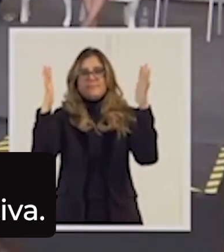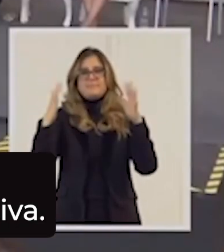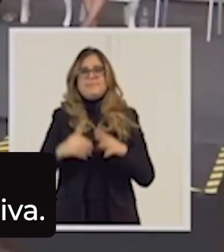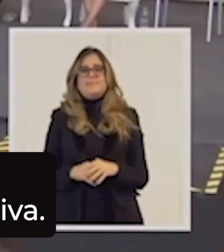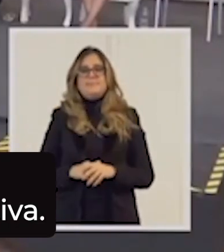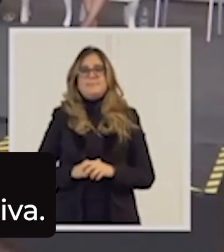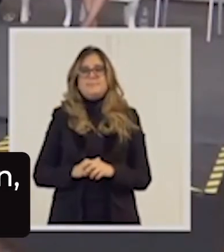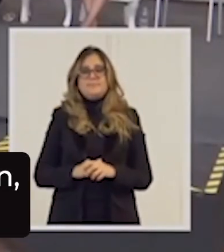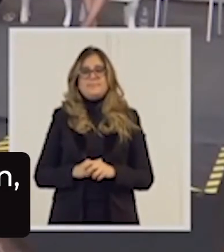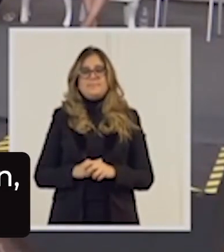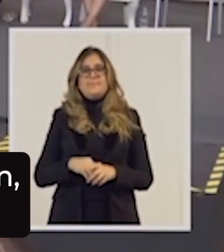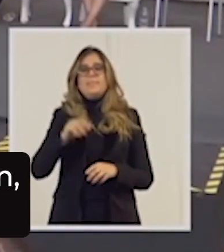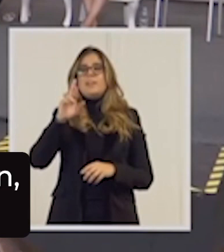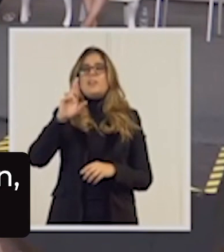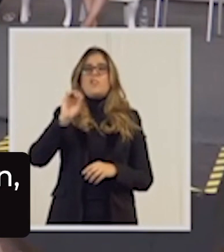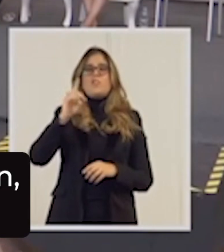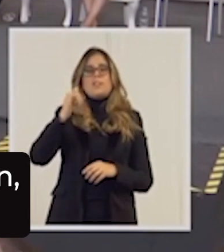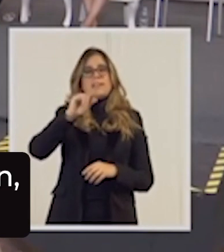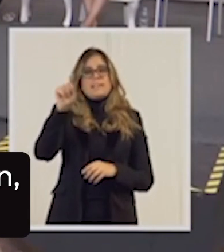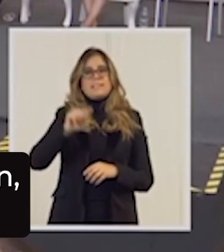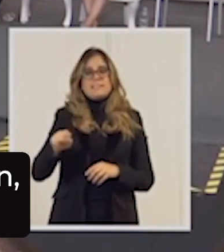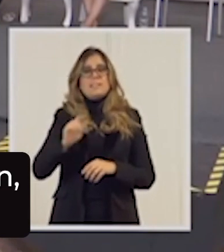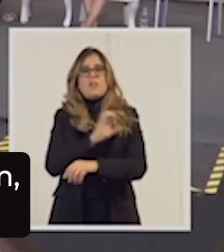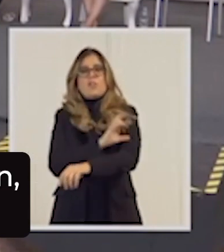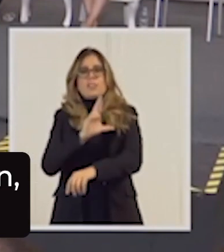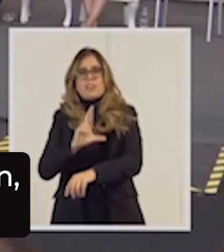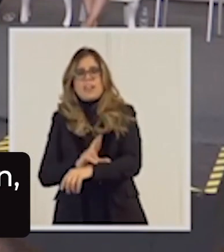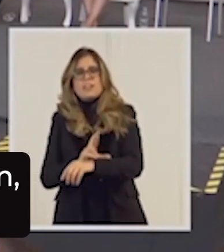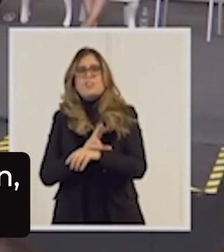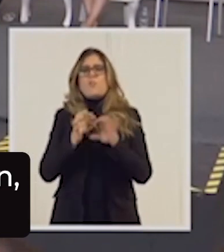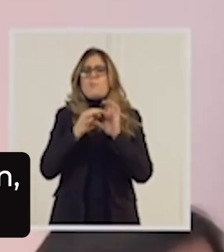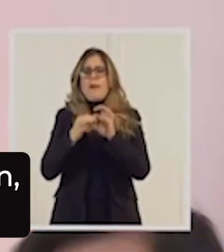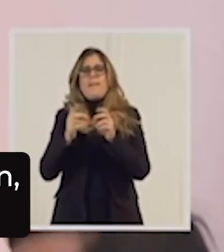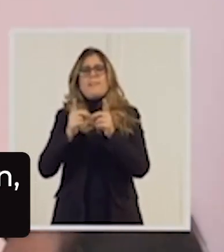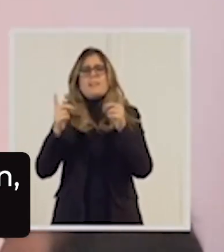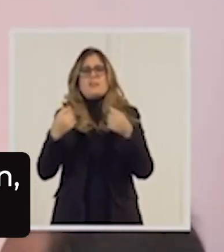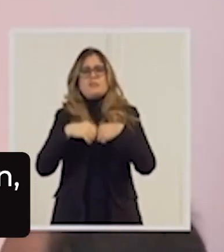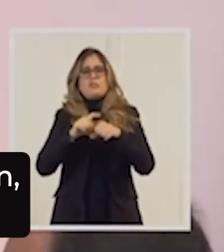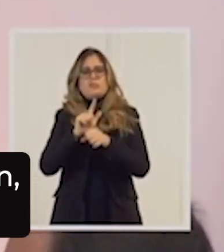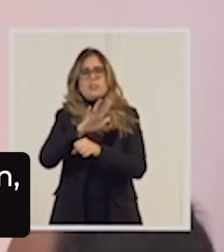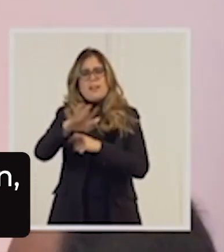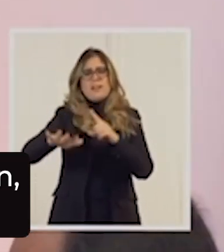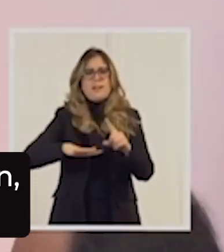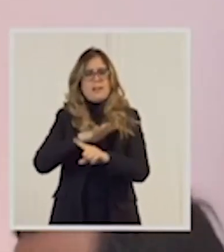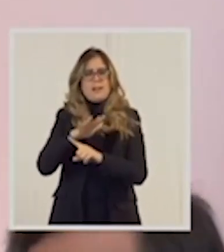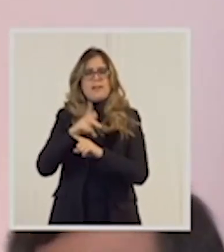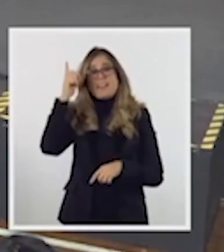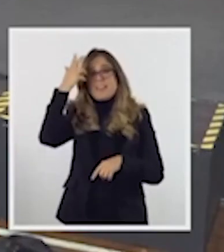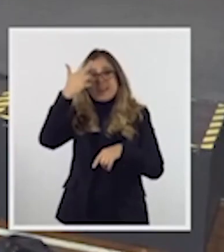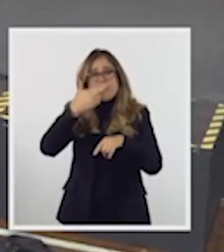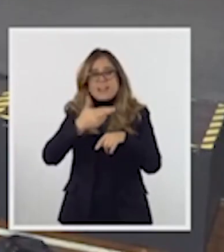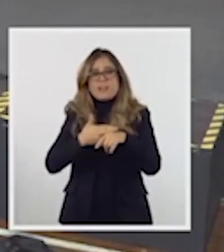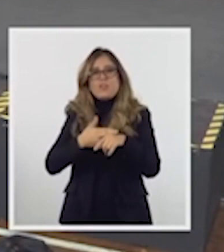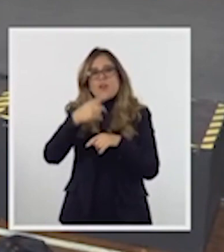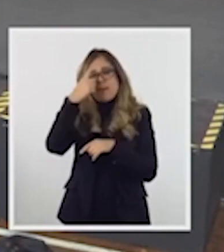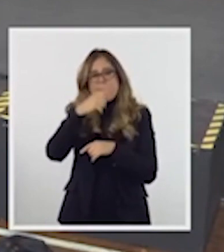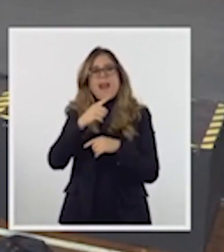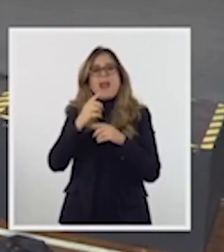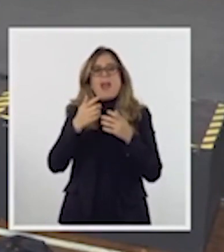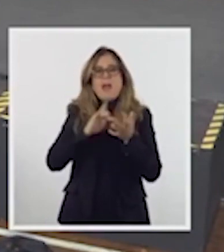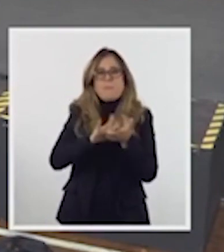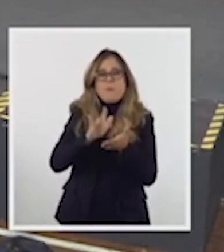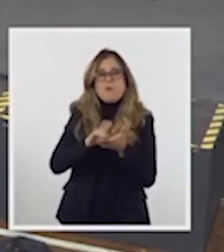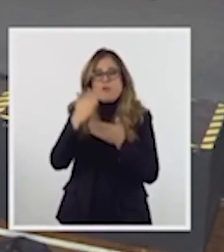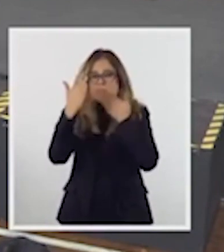Tecnología e Innovación Educativa. Iván Marín Rodríguez, coordinador de Extensión, Vinculación y Desarrollo Social. Elizabeth